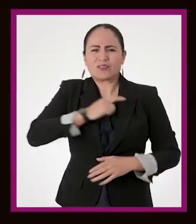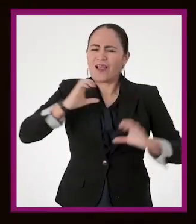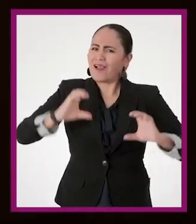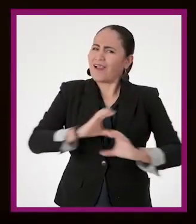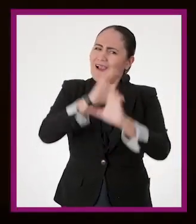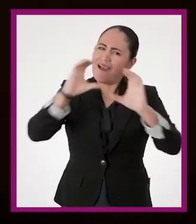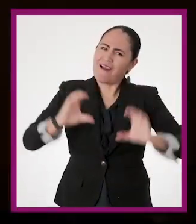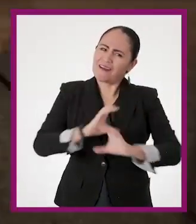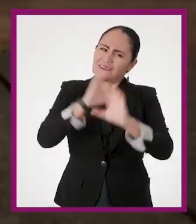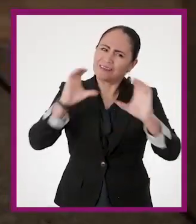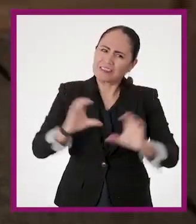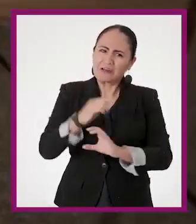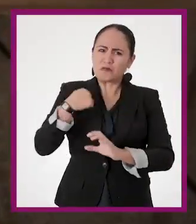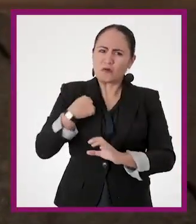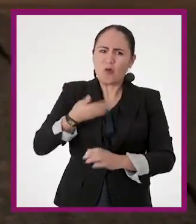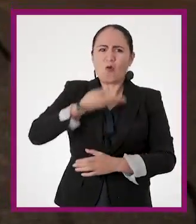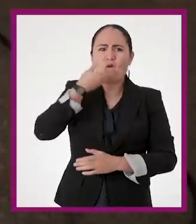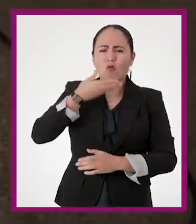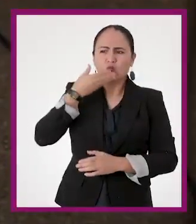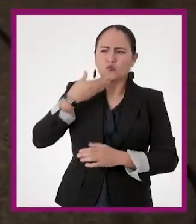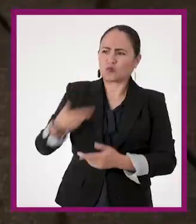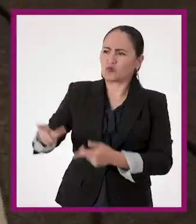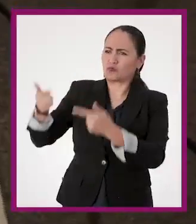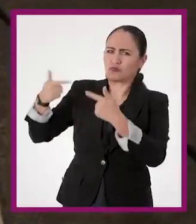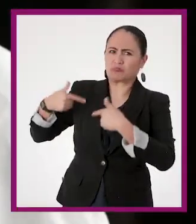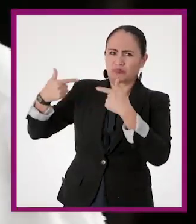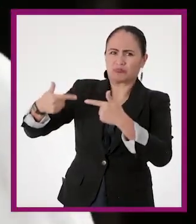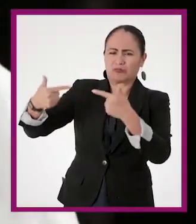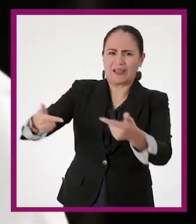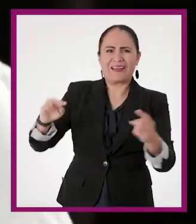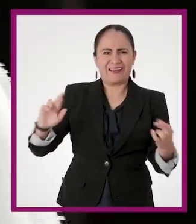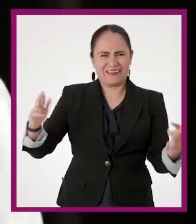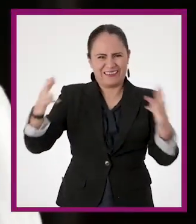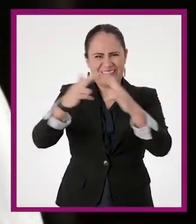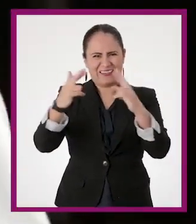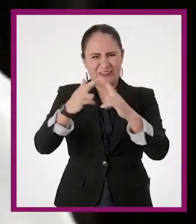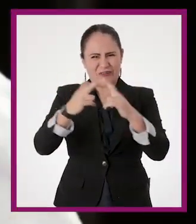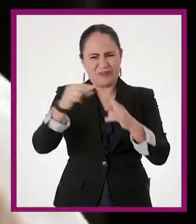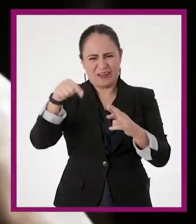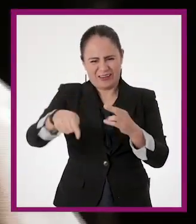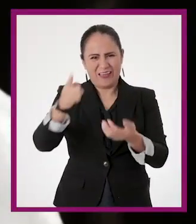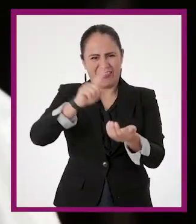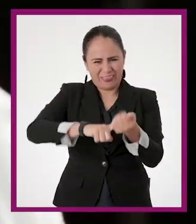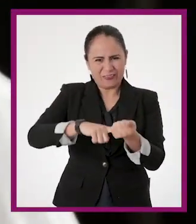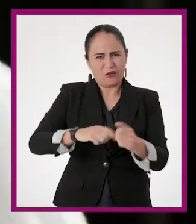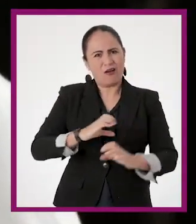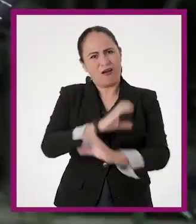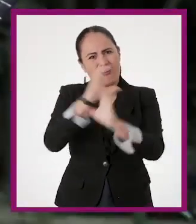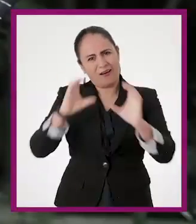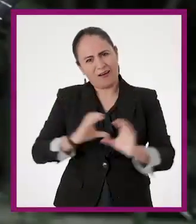siempre me gustaba cantar, y vengo de una tradición de cantadores de alabanza. Y en este momento pues ya había un resurgimiento que es